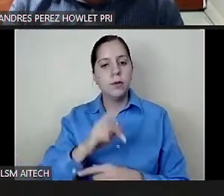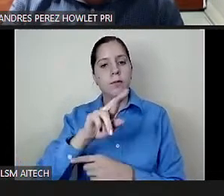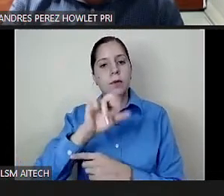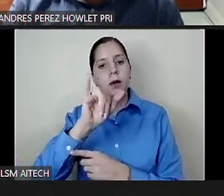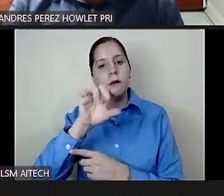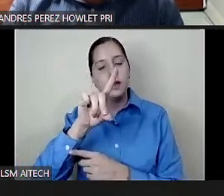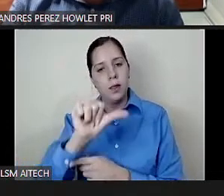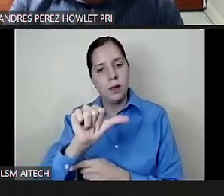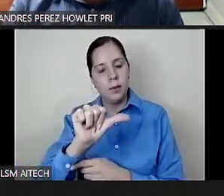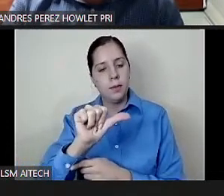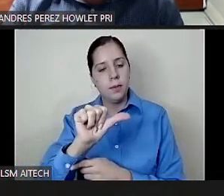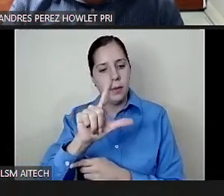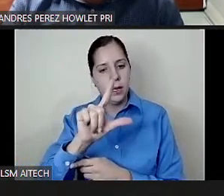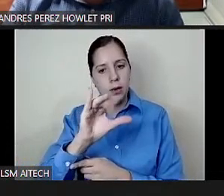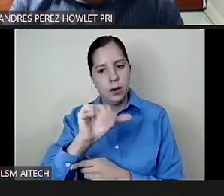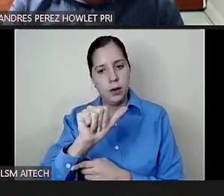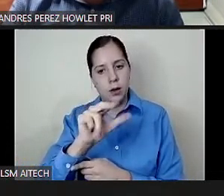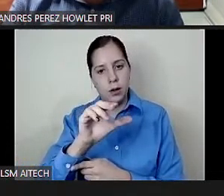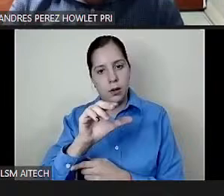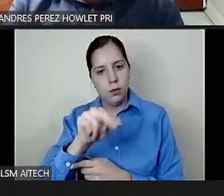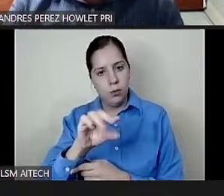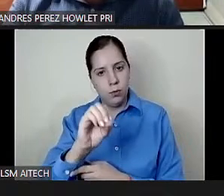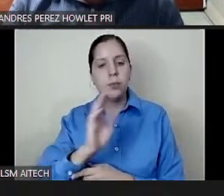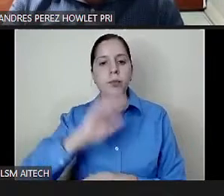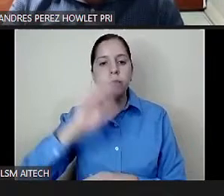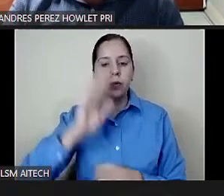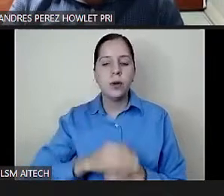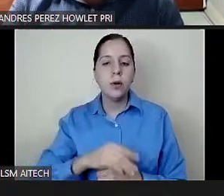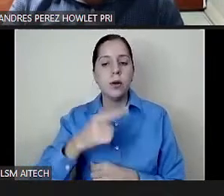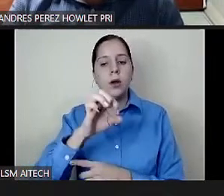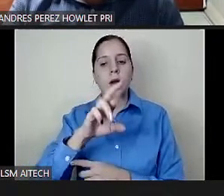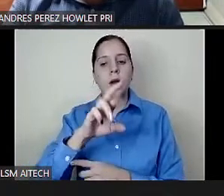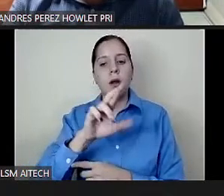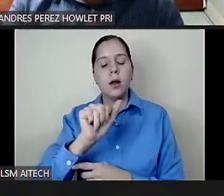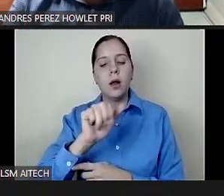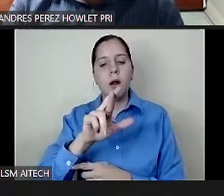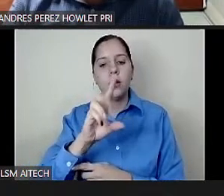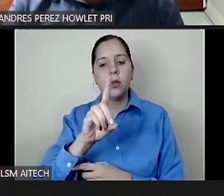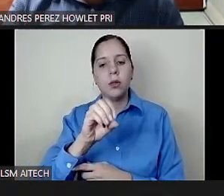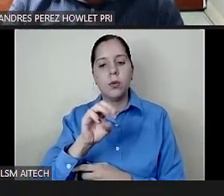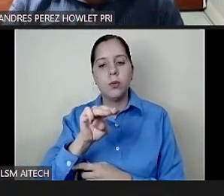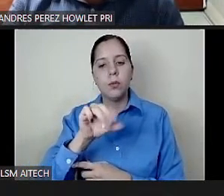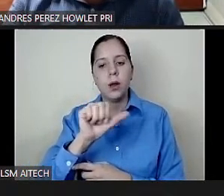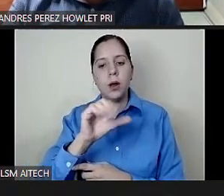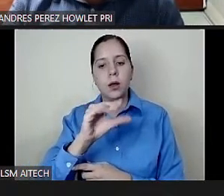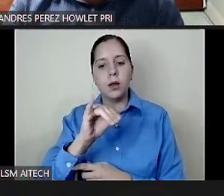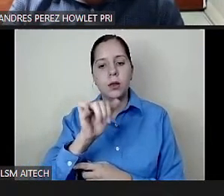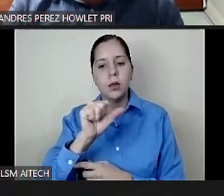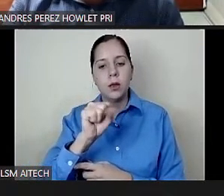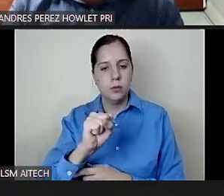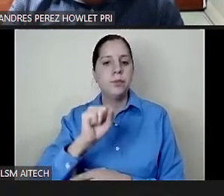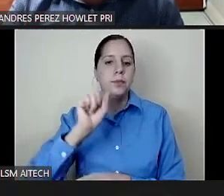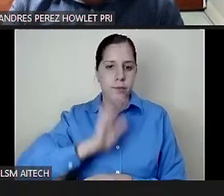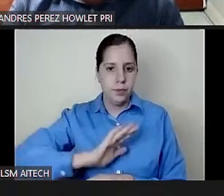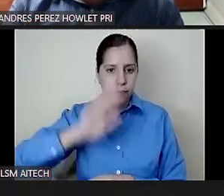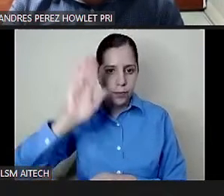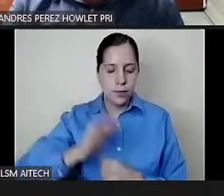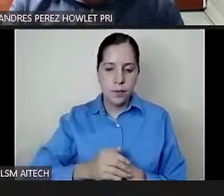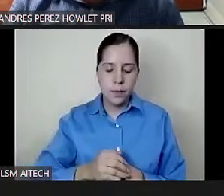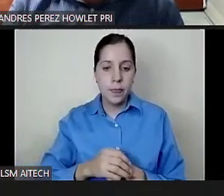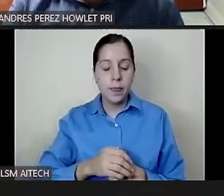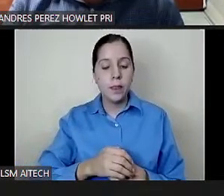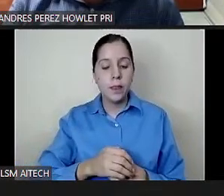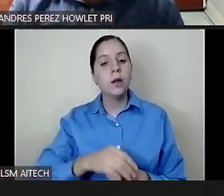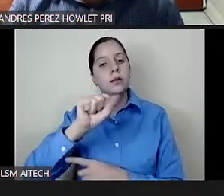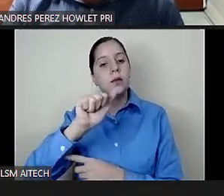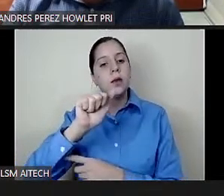Licano Ramírez. Presente. Consejero Gerardo Macías Rodríguez. Presente. Consejero Saúl